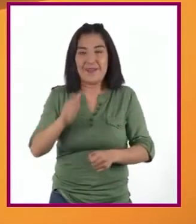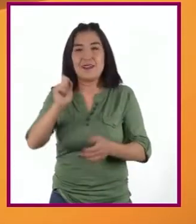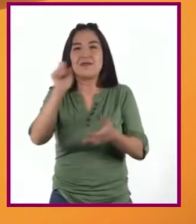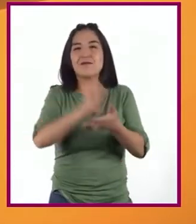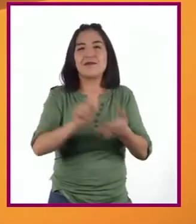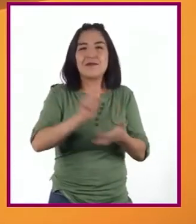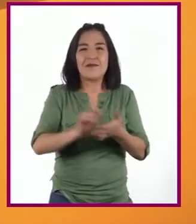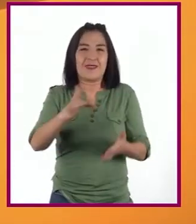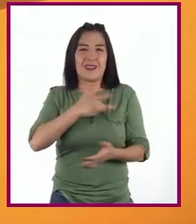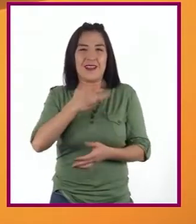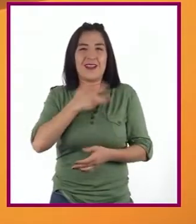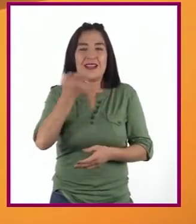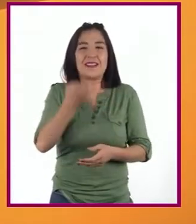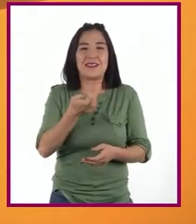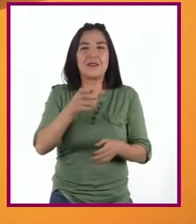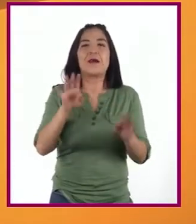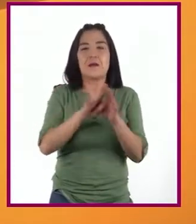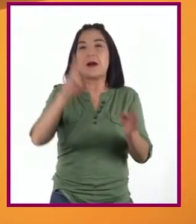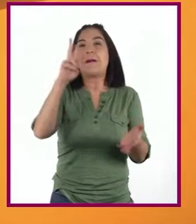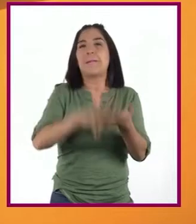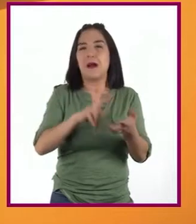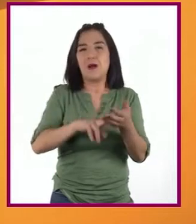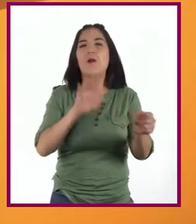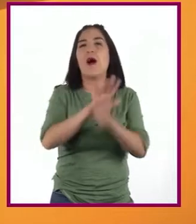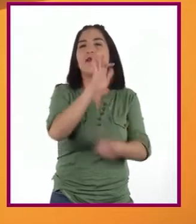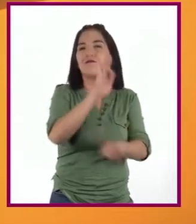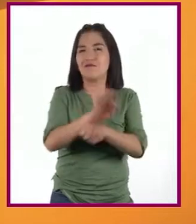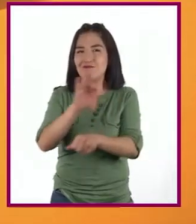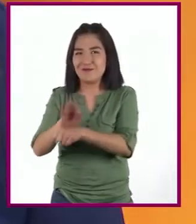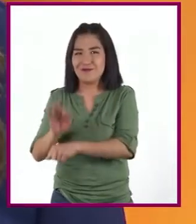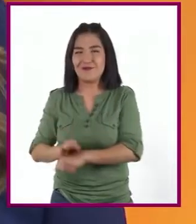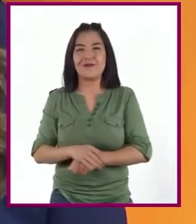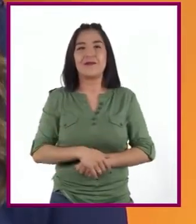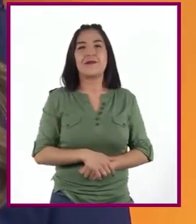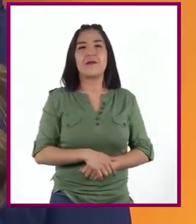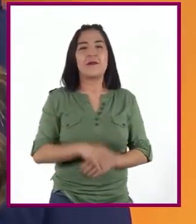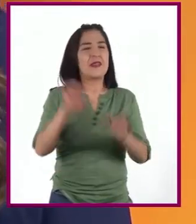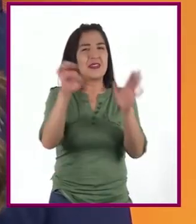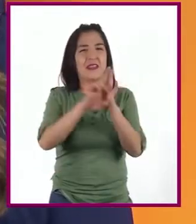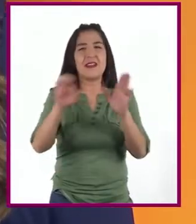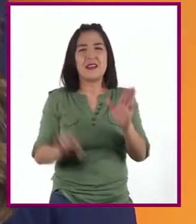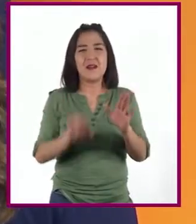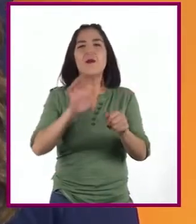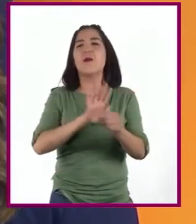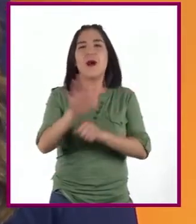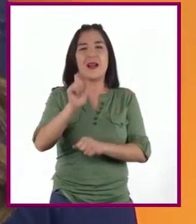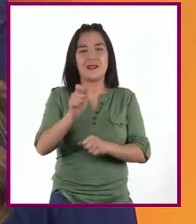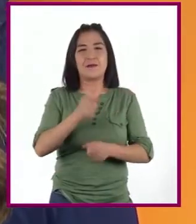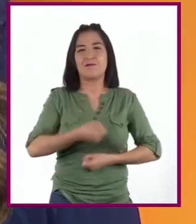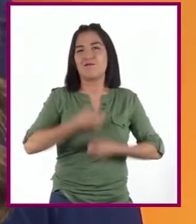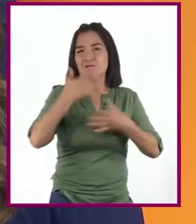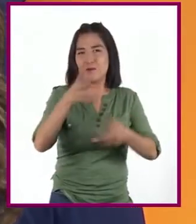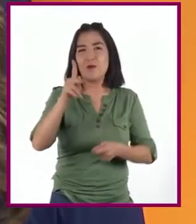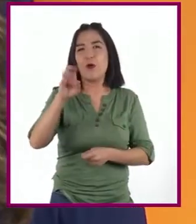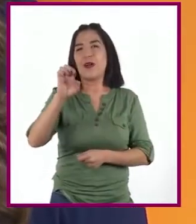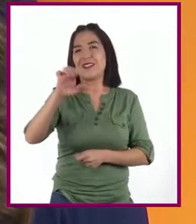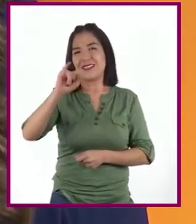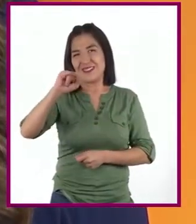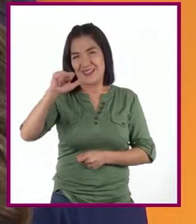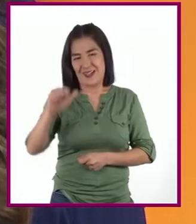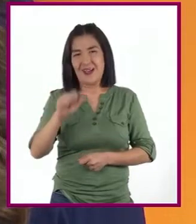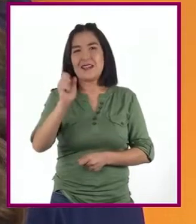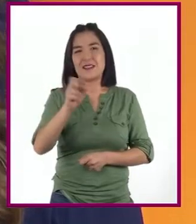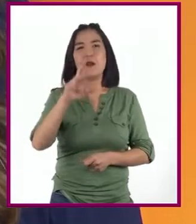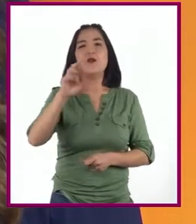sentimientos que evoca y los valores que defiende. Un ejemplo de la poesía del romanticismo es el